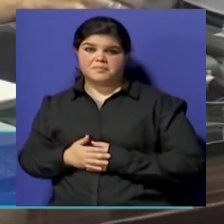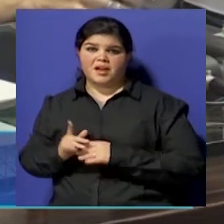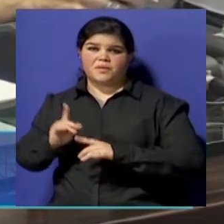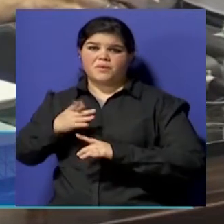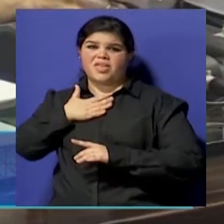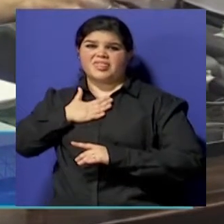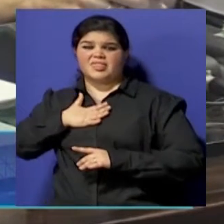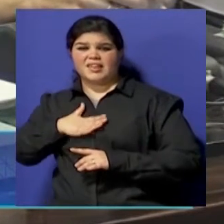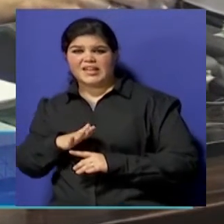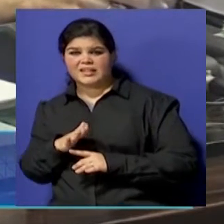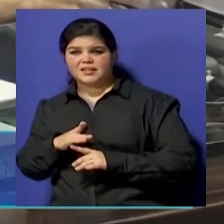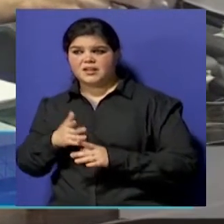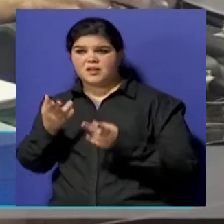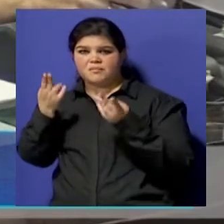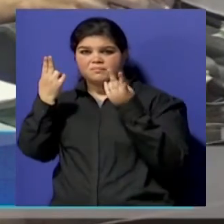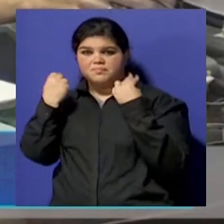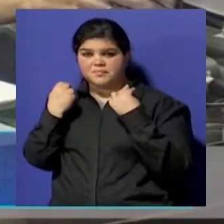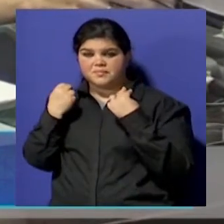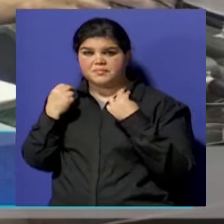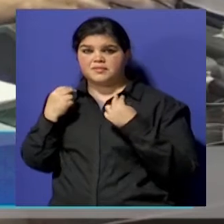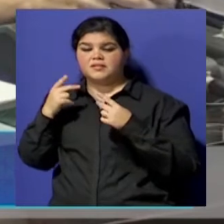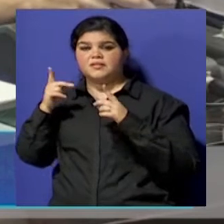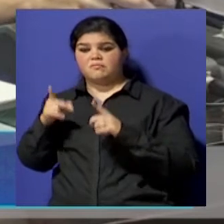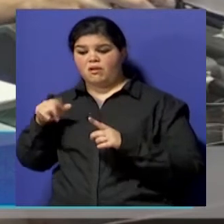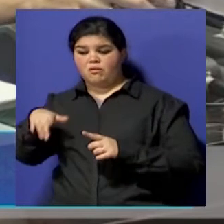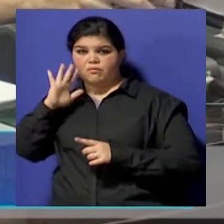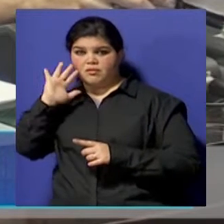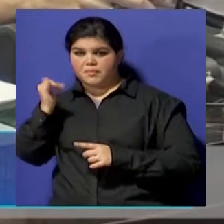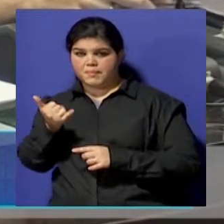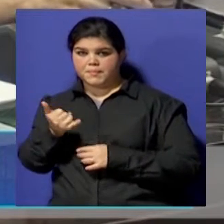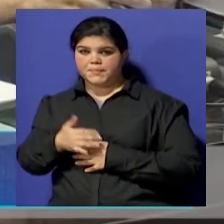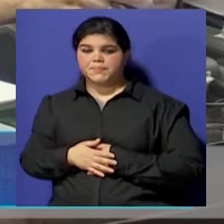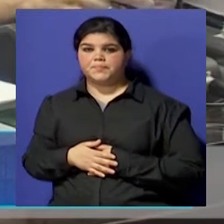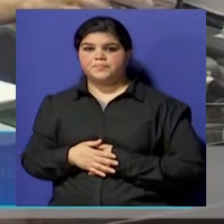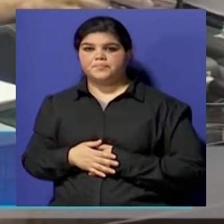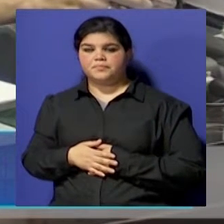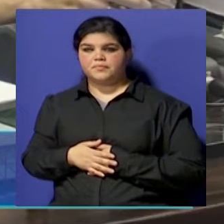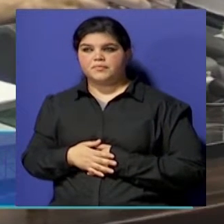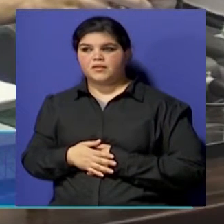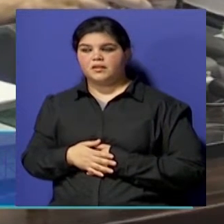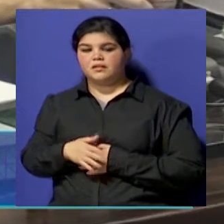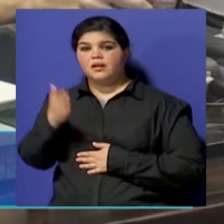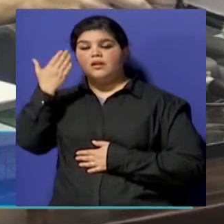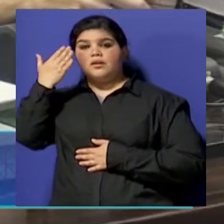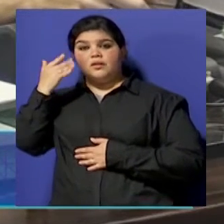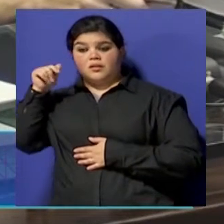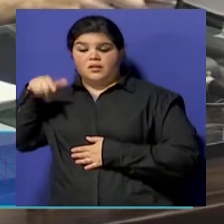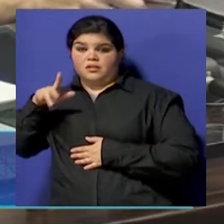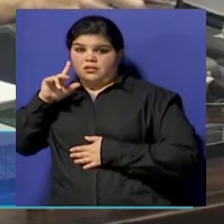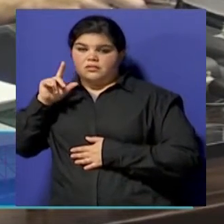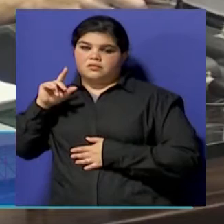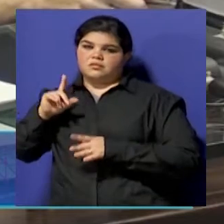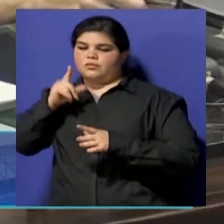pasivos, digamos, para usar un concepto, aunque, digamos, ahora hemos visto por las redes sociales, sobre todo, digamos, este proceso que